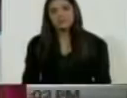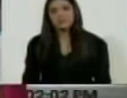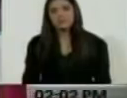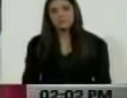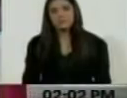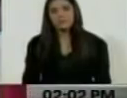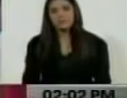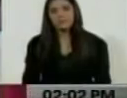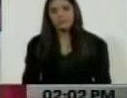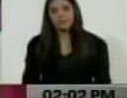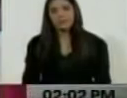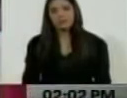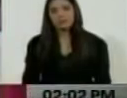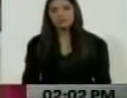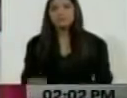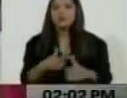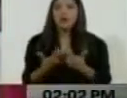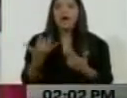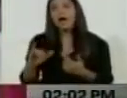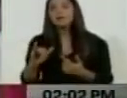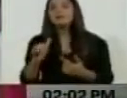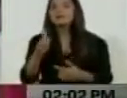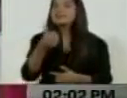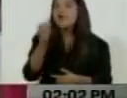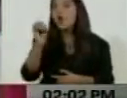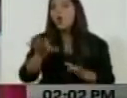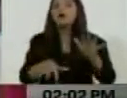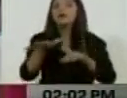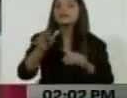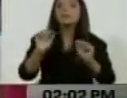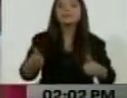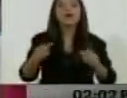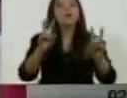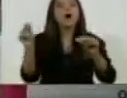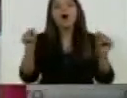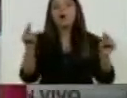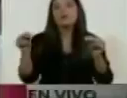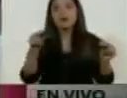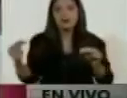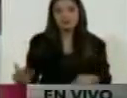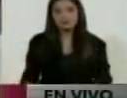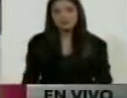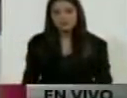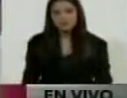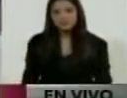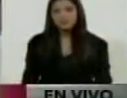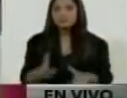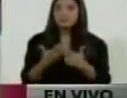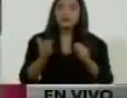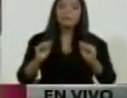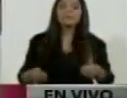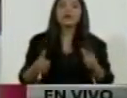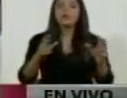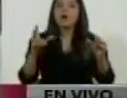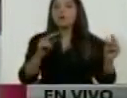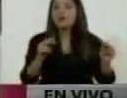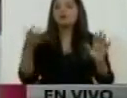Y allí 10, 15 estábamos almorzando y empezábamos a hablar cualquier tema. Y de repente empezamos a hablar del